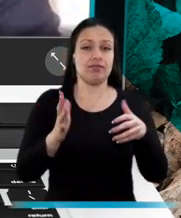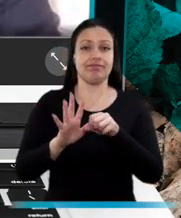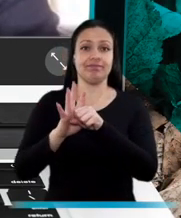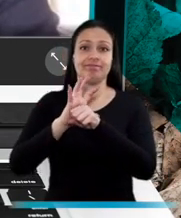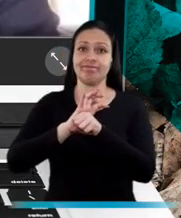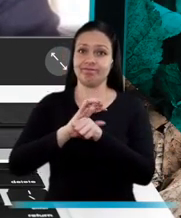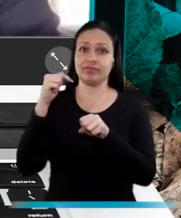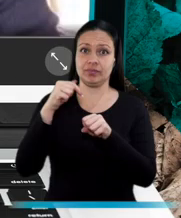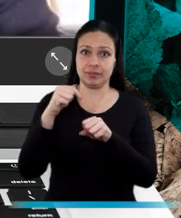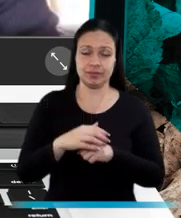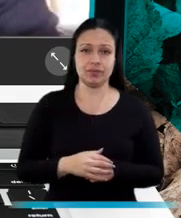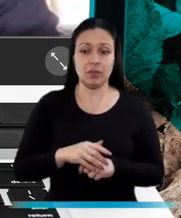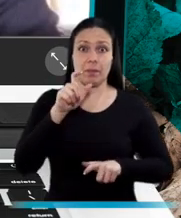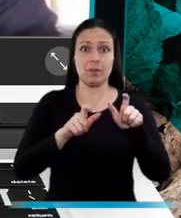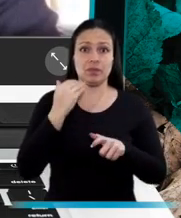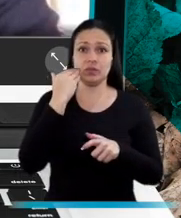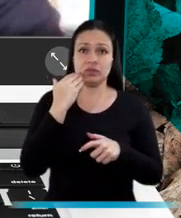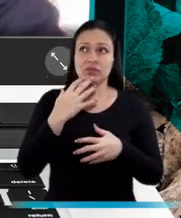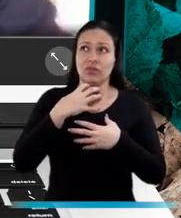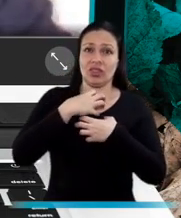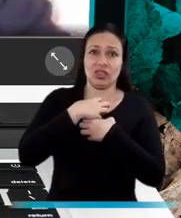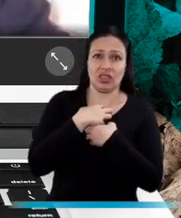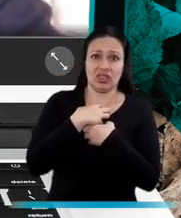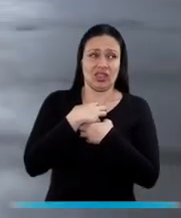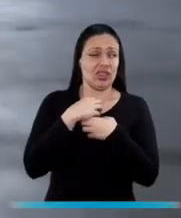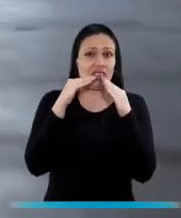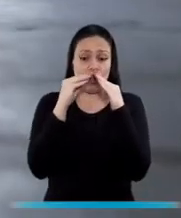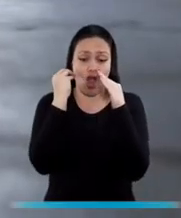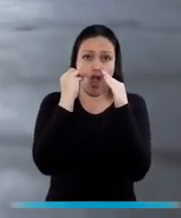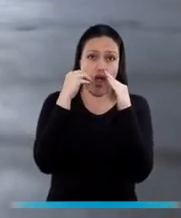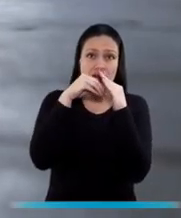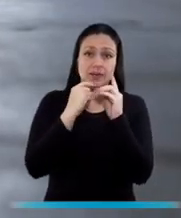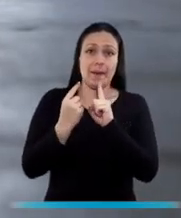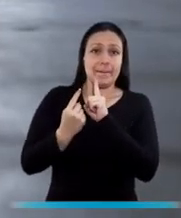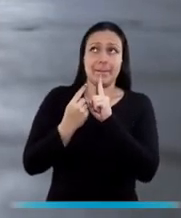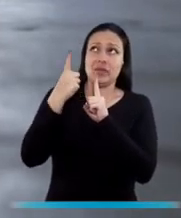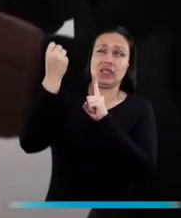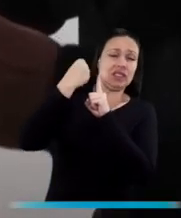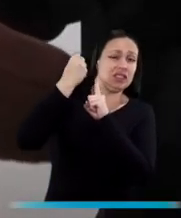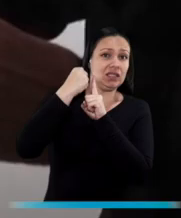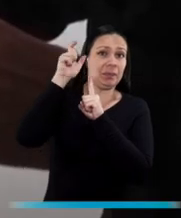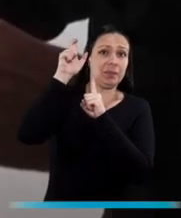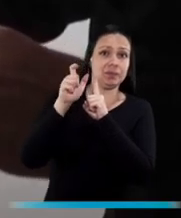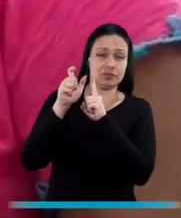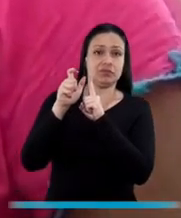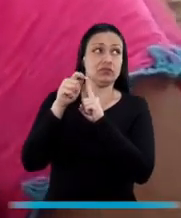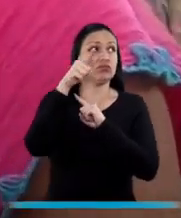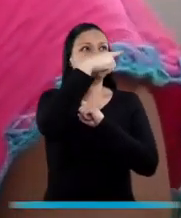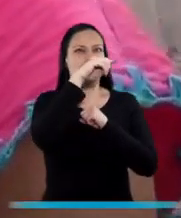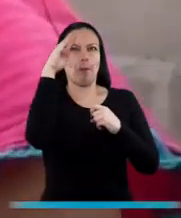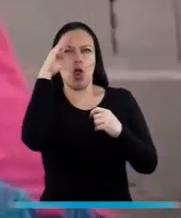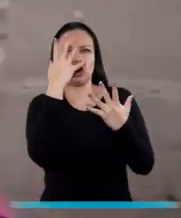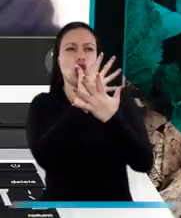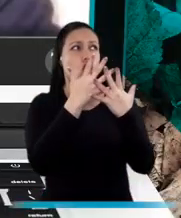hoy por hoy más durante el confinamiento, en el que las mujeres han tenido que estar en el hogar, cerca de su agresor